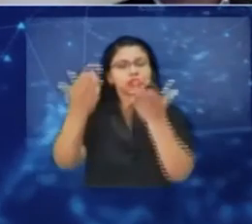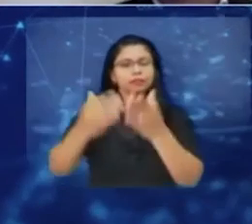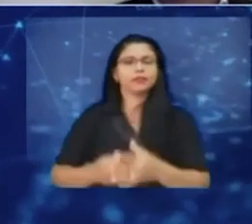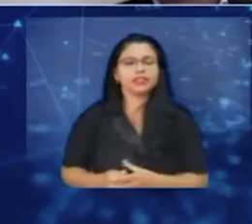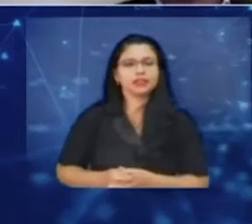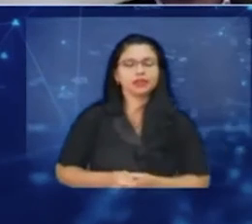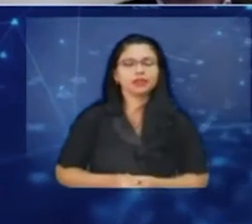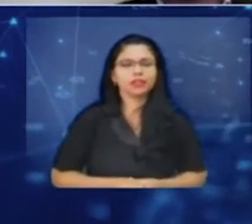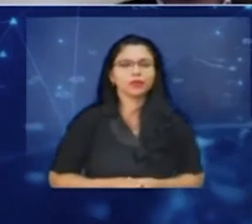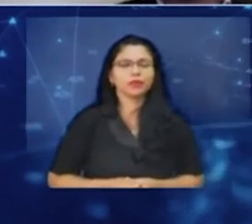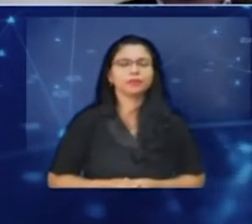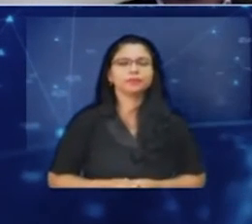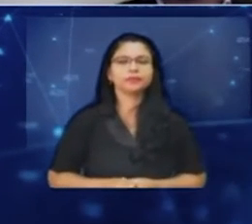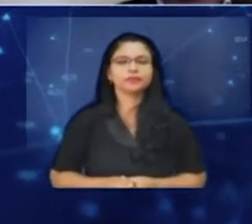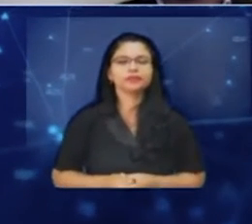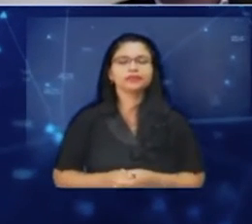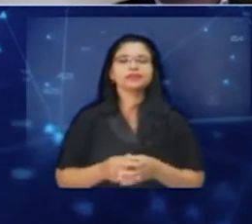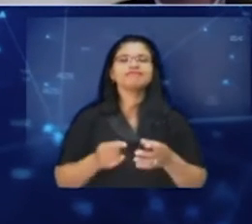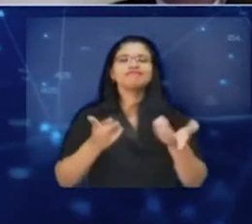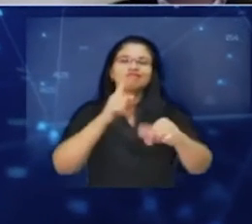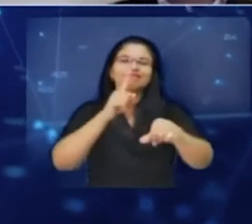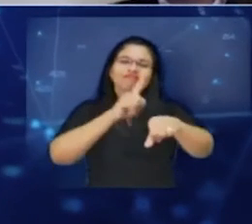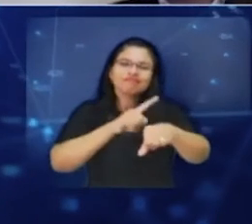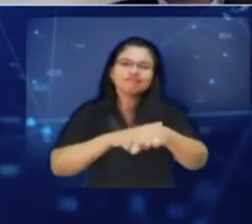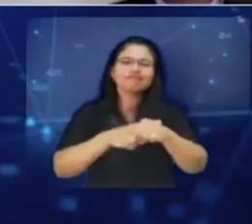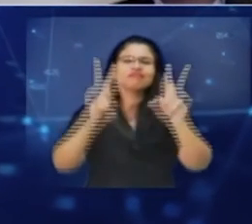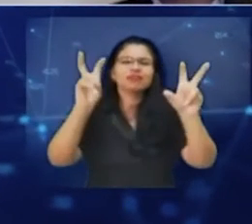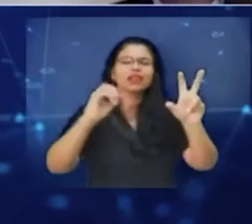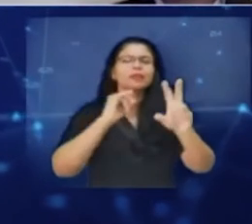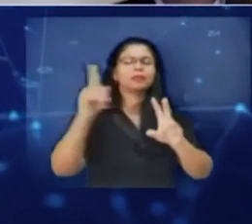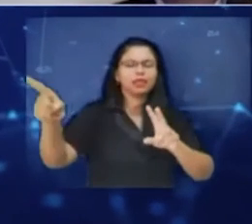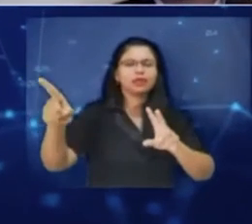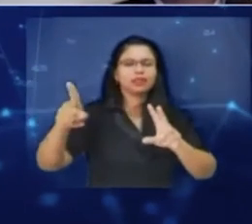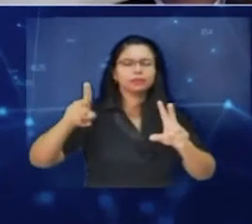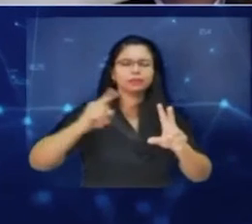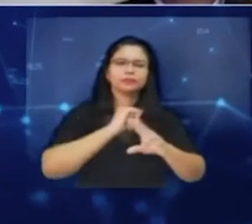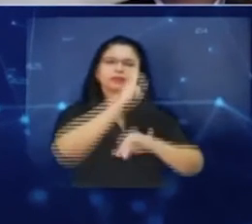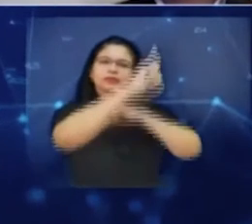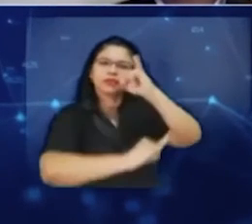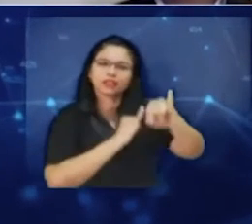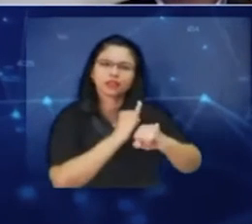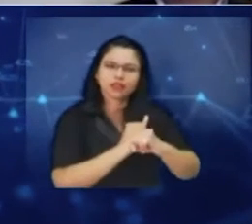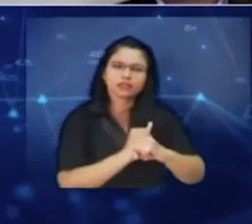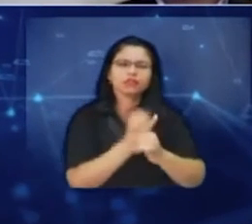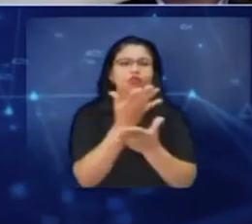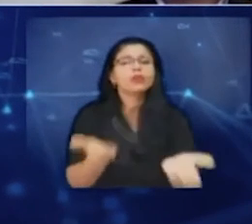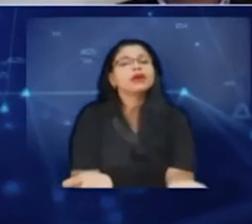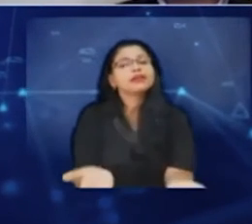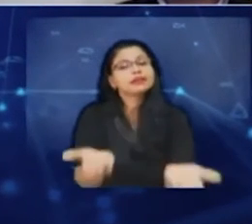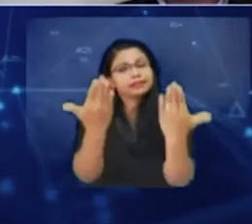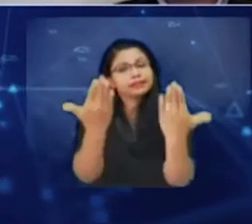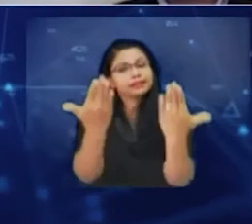con un piso parejo, donde se respeten los marcos internacionales y nacionales, siempre va a ser beneficioso para